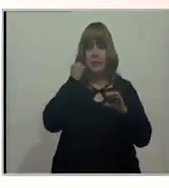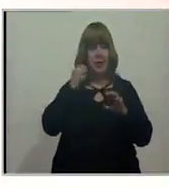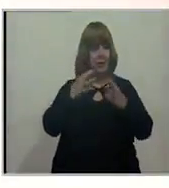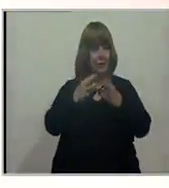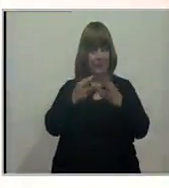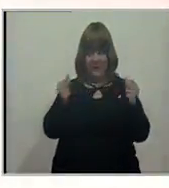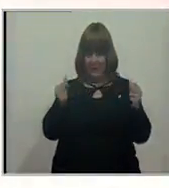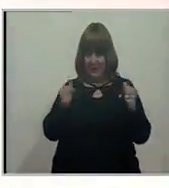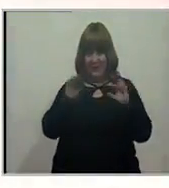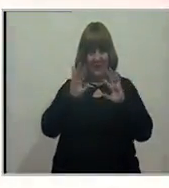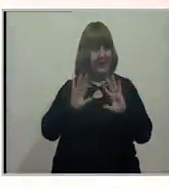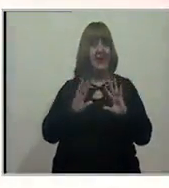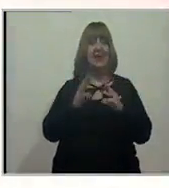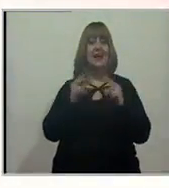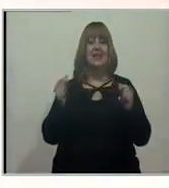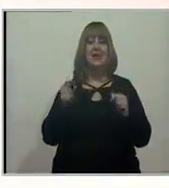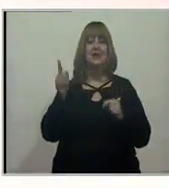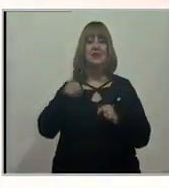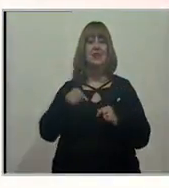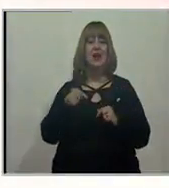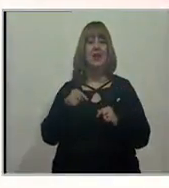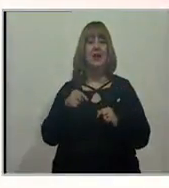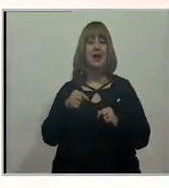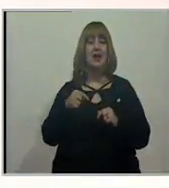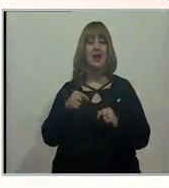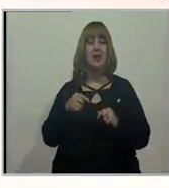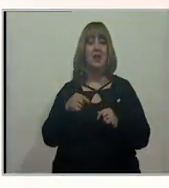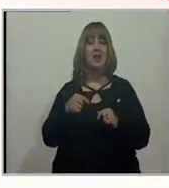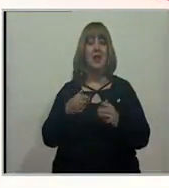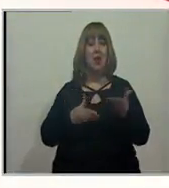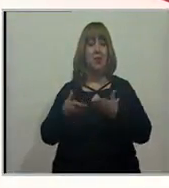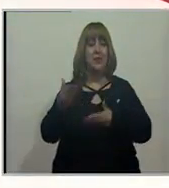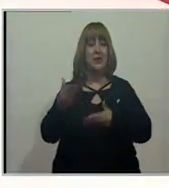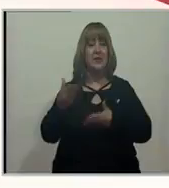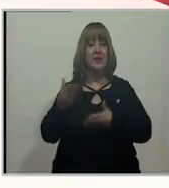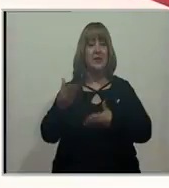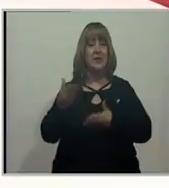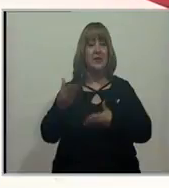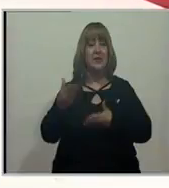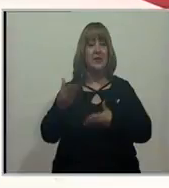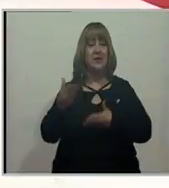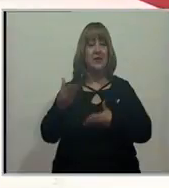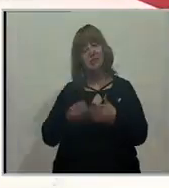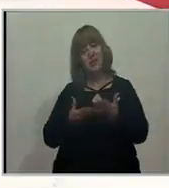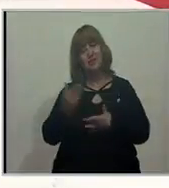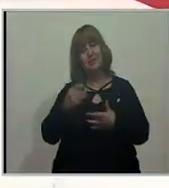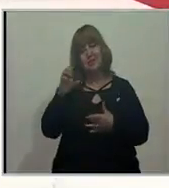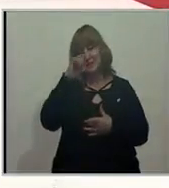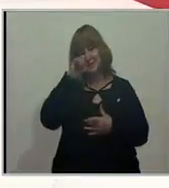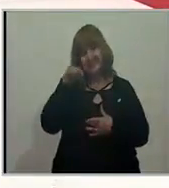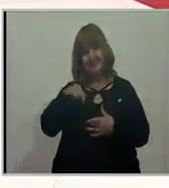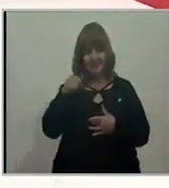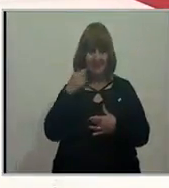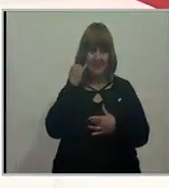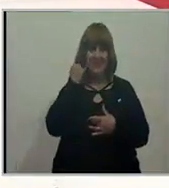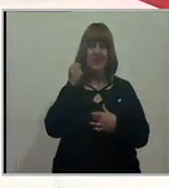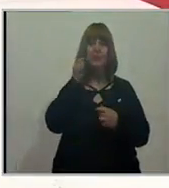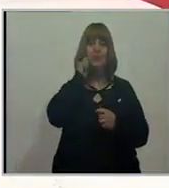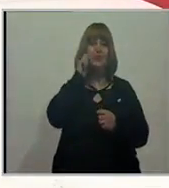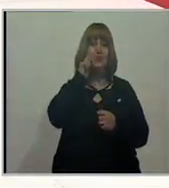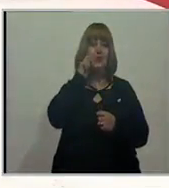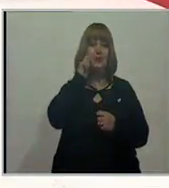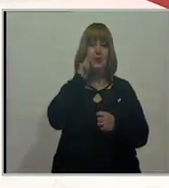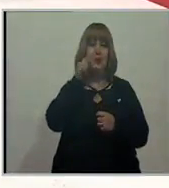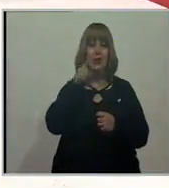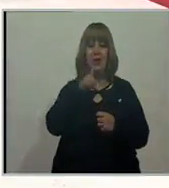final. Sí. ¿Se terminó? ¿Qué se viene? Mañanas compartidas. ¿En dónde lo vemos? En el 7, por supuesto. Y aprovechamos un beso enorme a